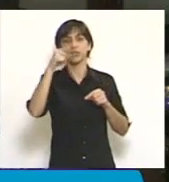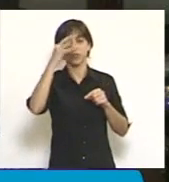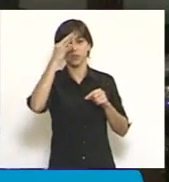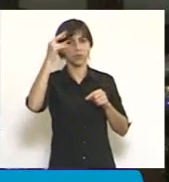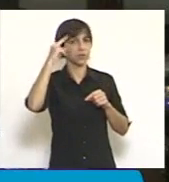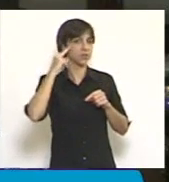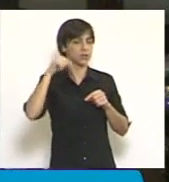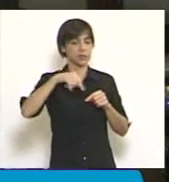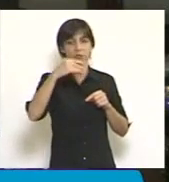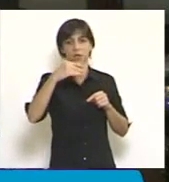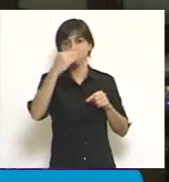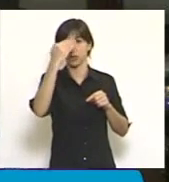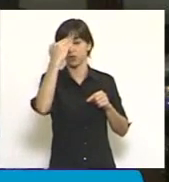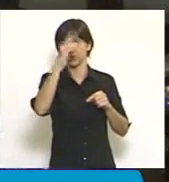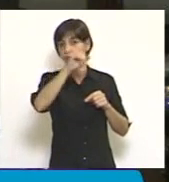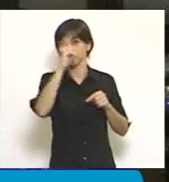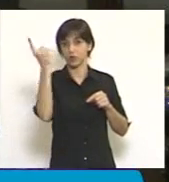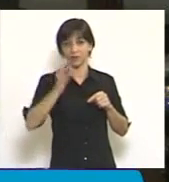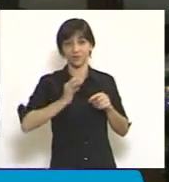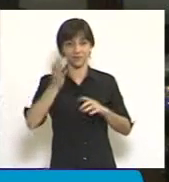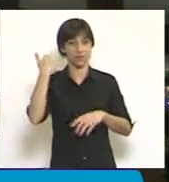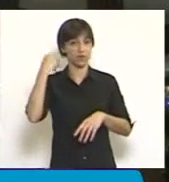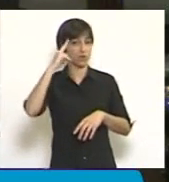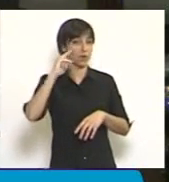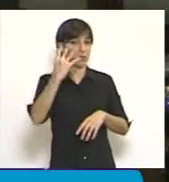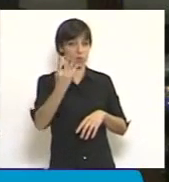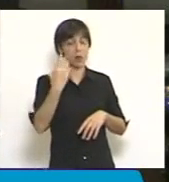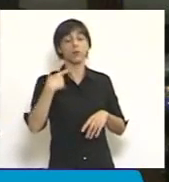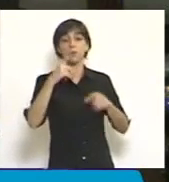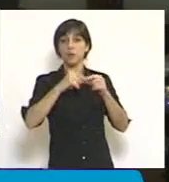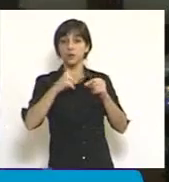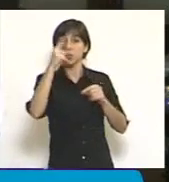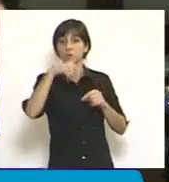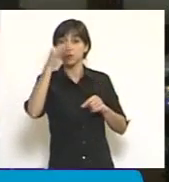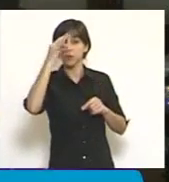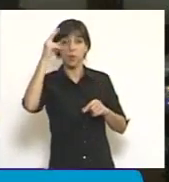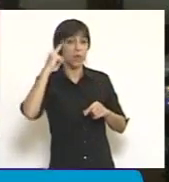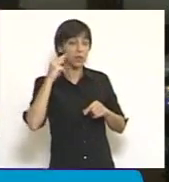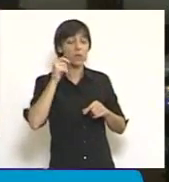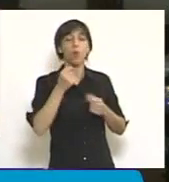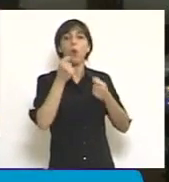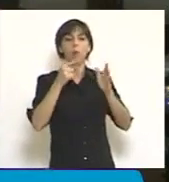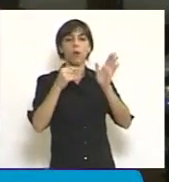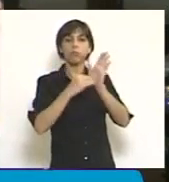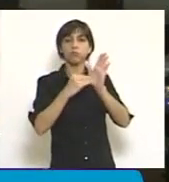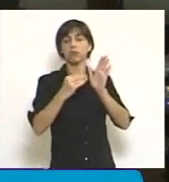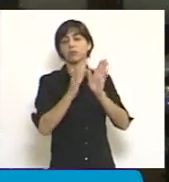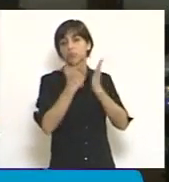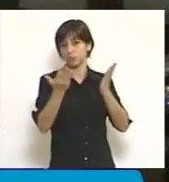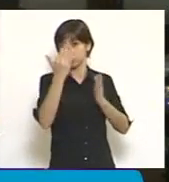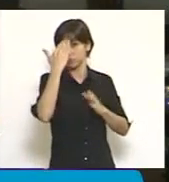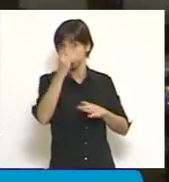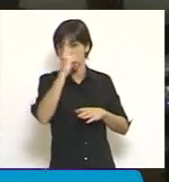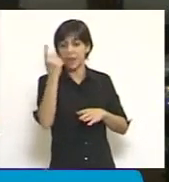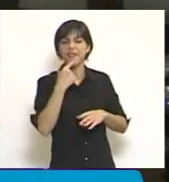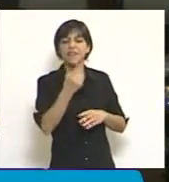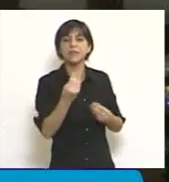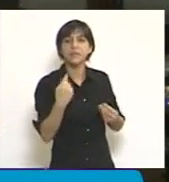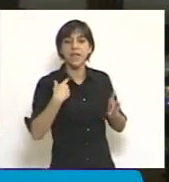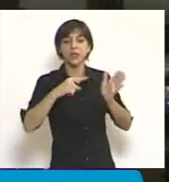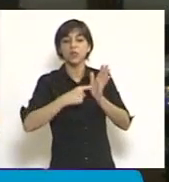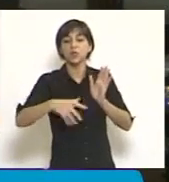Aires. La autonomía de la Ciudad de Buenos Aires, recuerdo, le fue otorgada a la ciudad mediante el